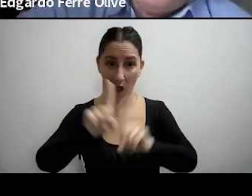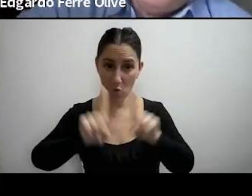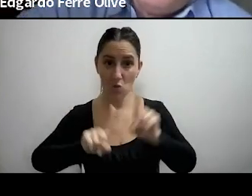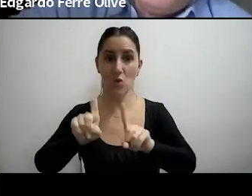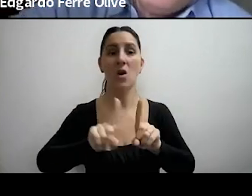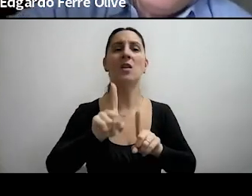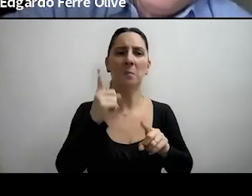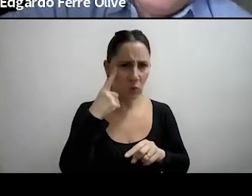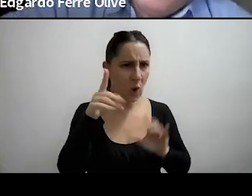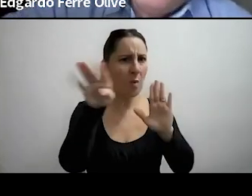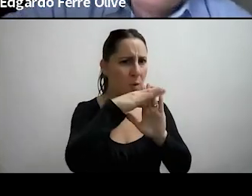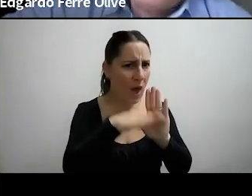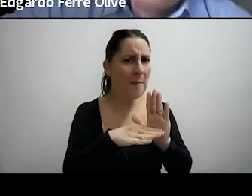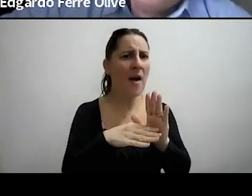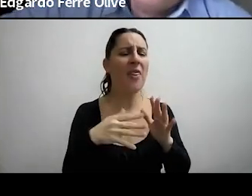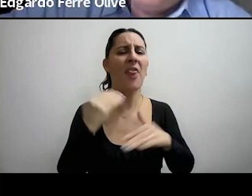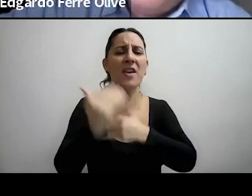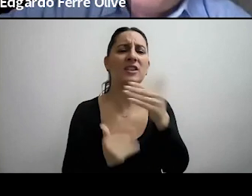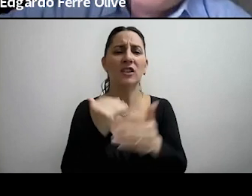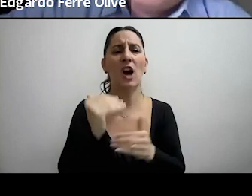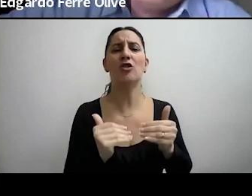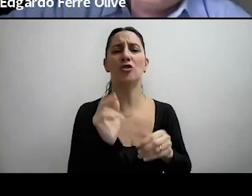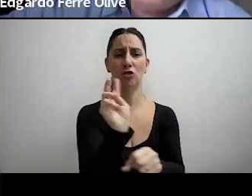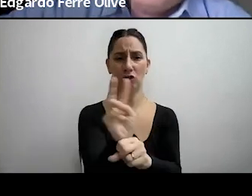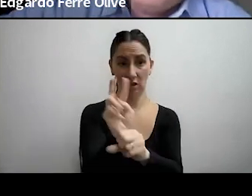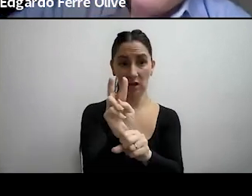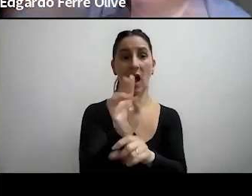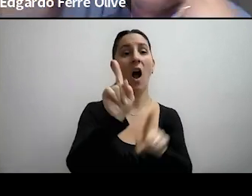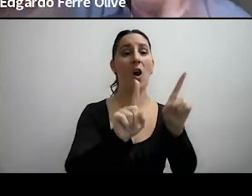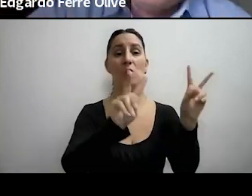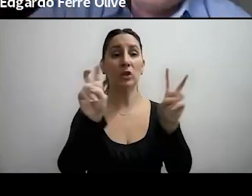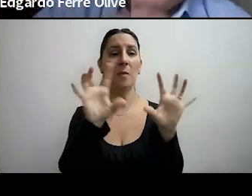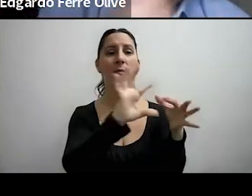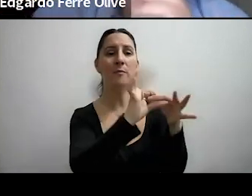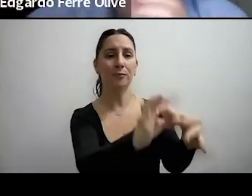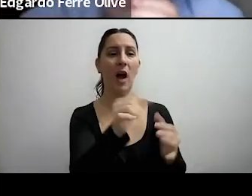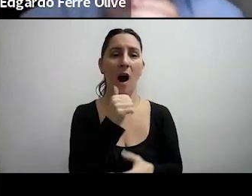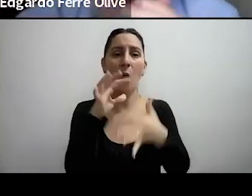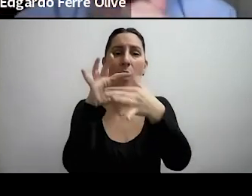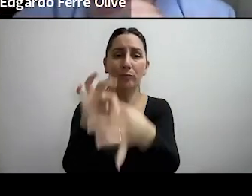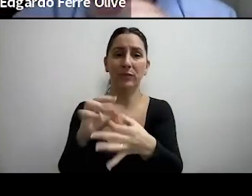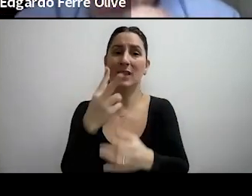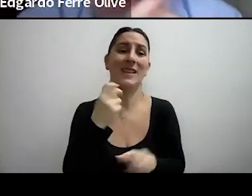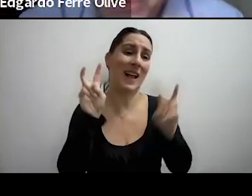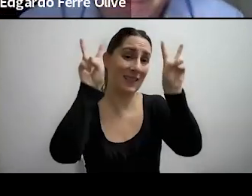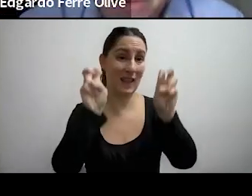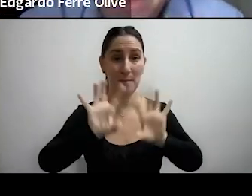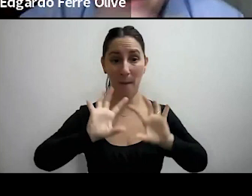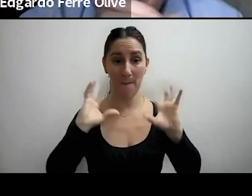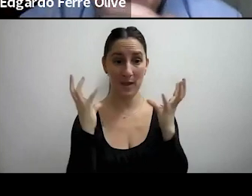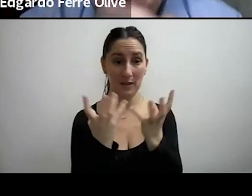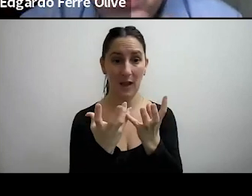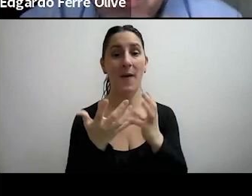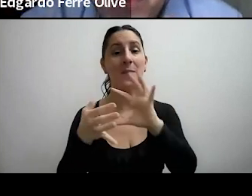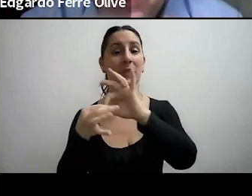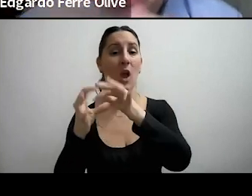sostenible que hay que cumplir. Y algunos de ellos se relacionan con el agua y se relacionan con la energía, o sea, con temas ambientales. En la Unión Europea lo que está haciendo